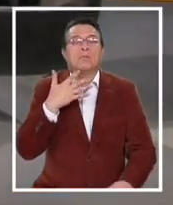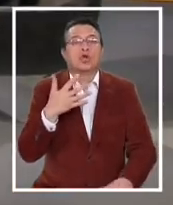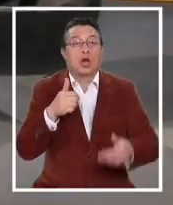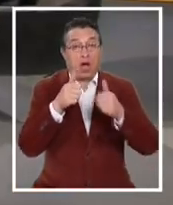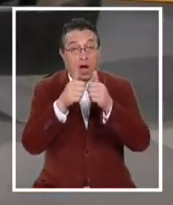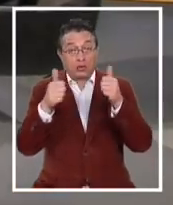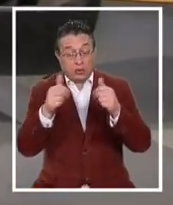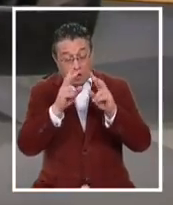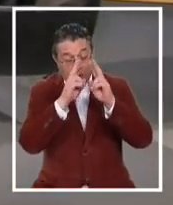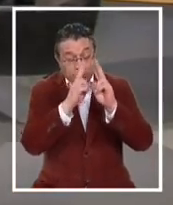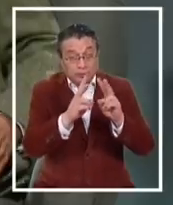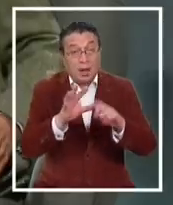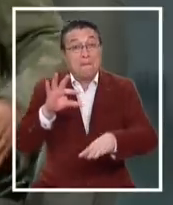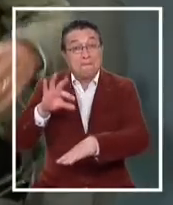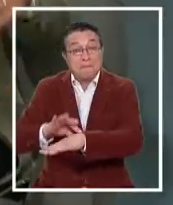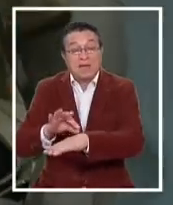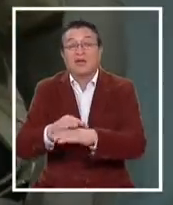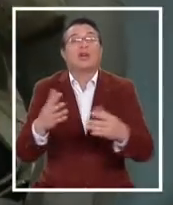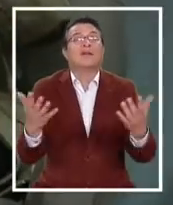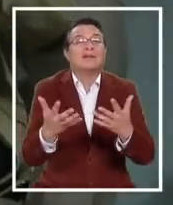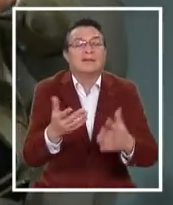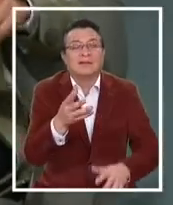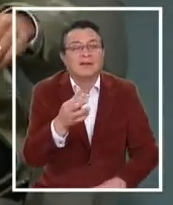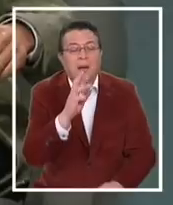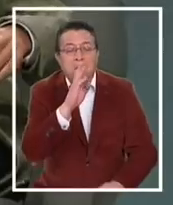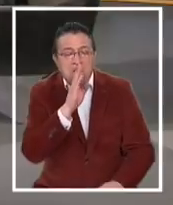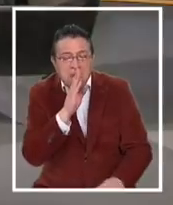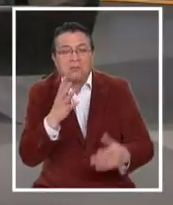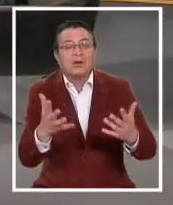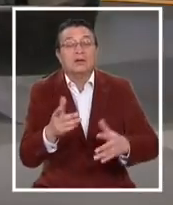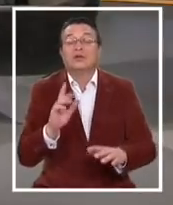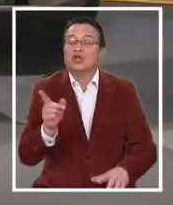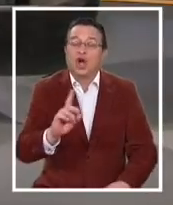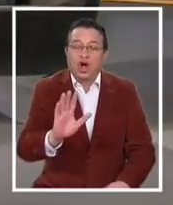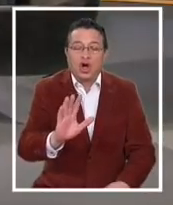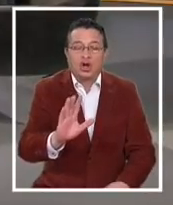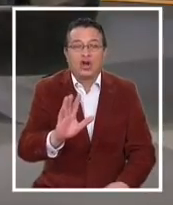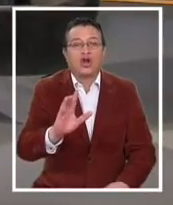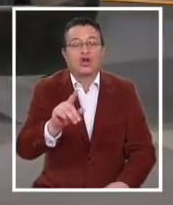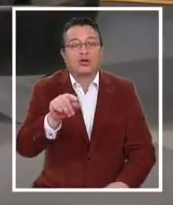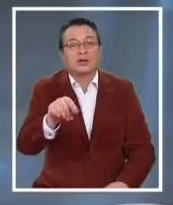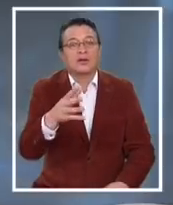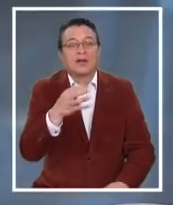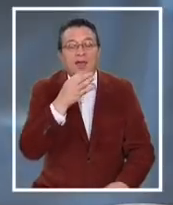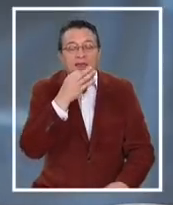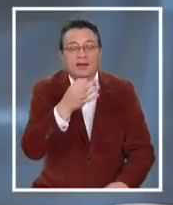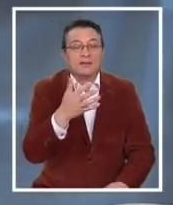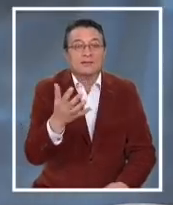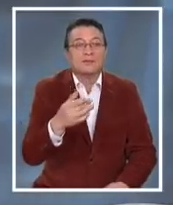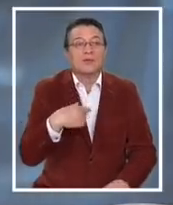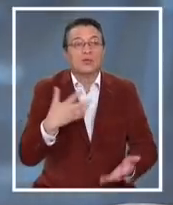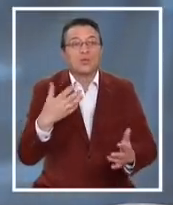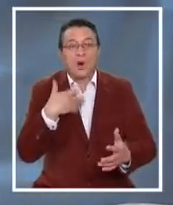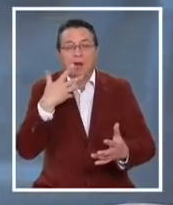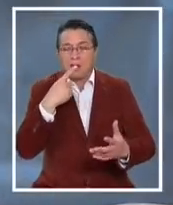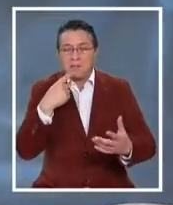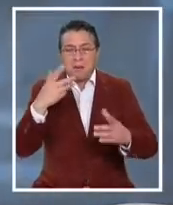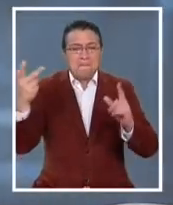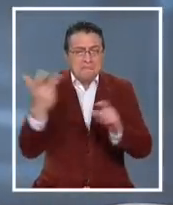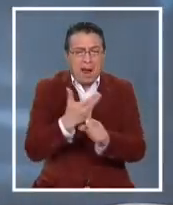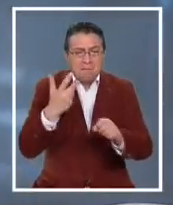las autoridades? ¿Con los médicos que están dentro de la UCI misericordia en el sentido esto? Genérico de escucha, no nos tratemos tan